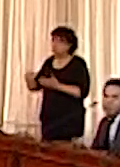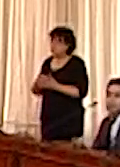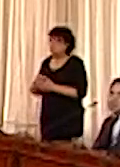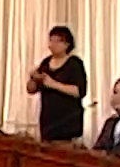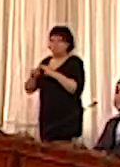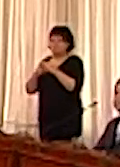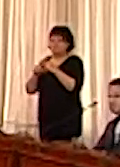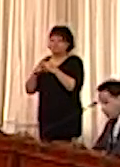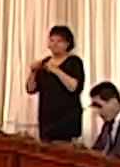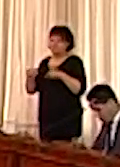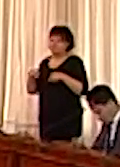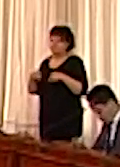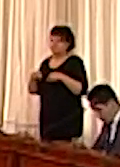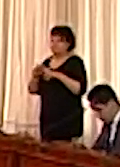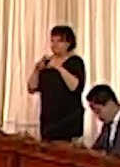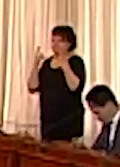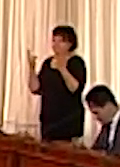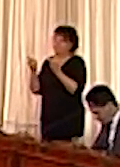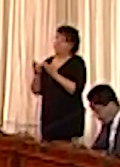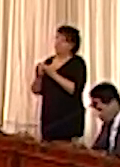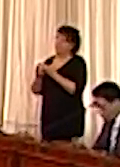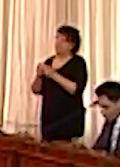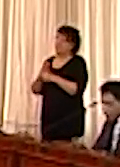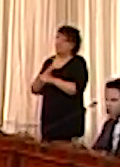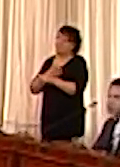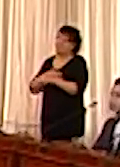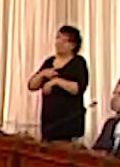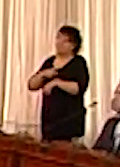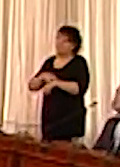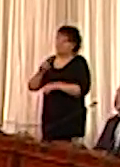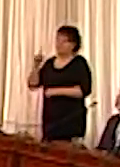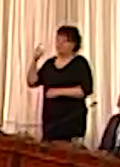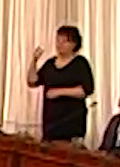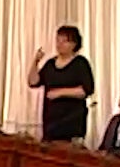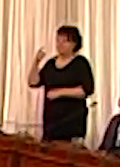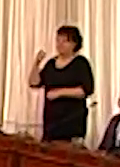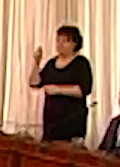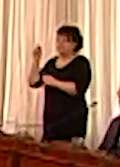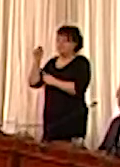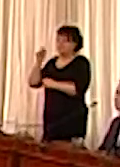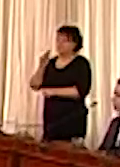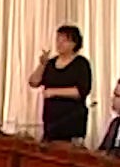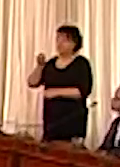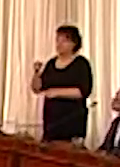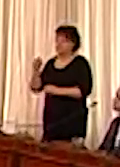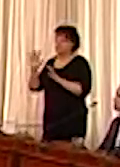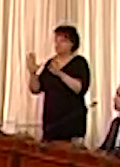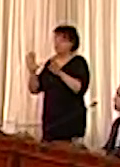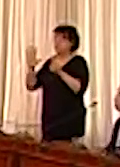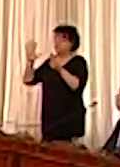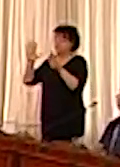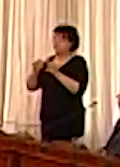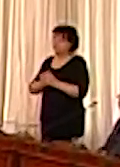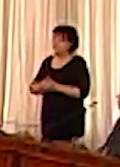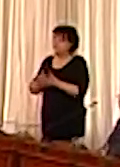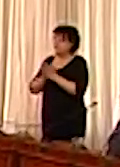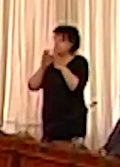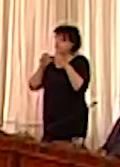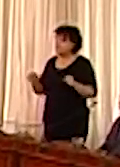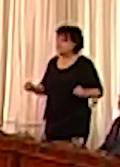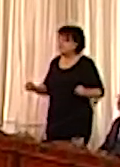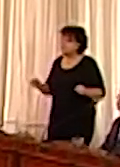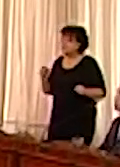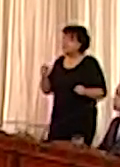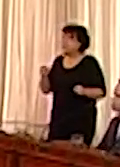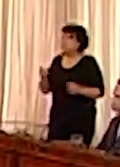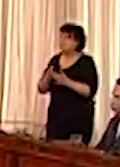en nuestra sesión ordinaria de la fecha primero de agosto del año 2018 y le voy a pedir a nuestra secretaria general del consejo